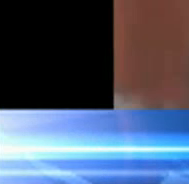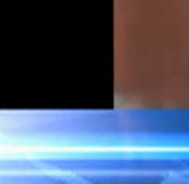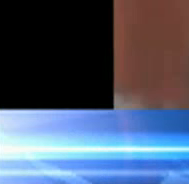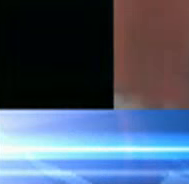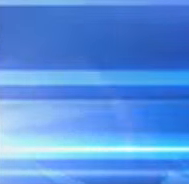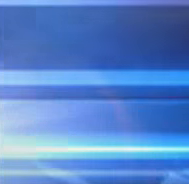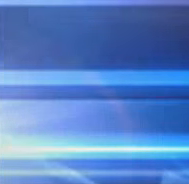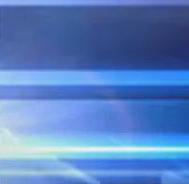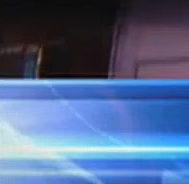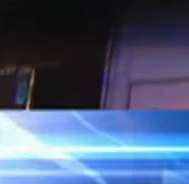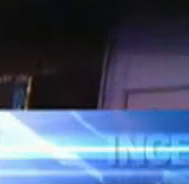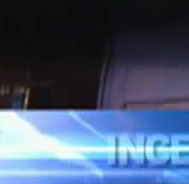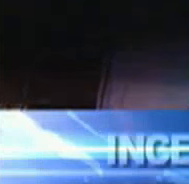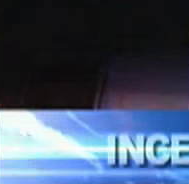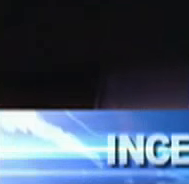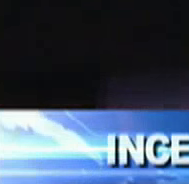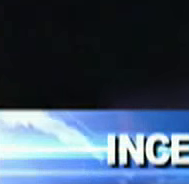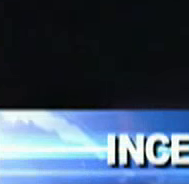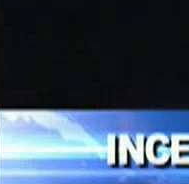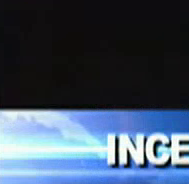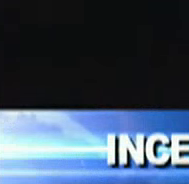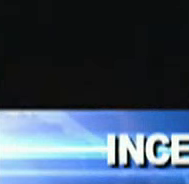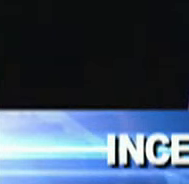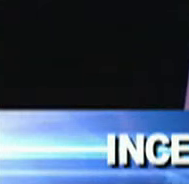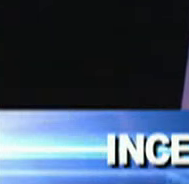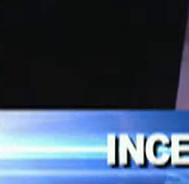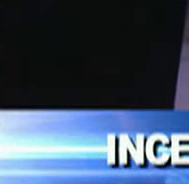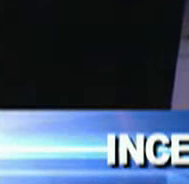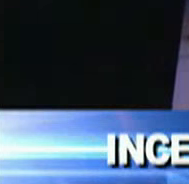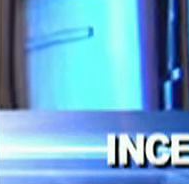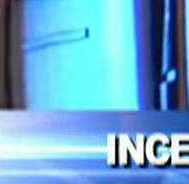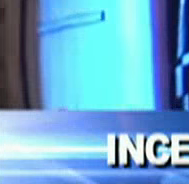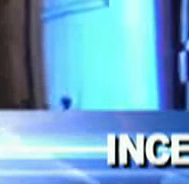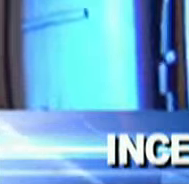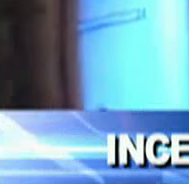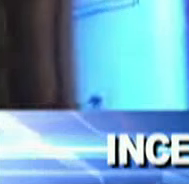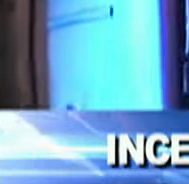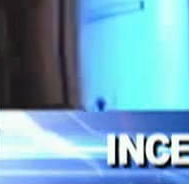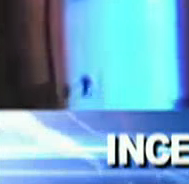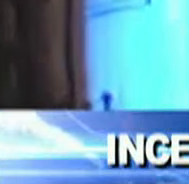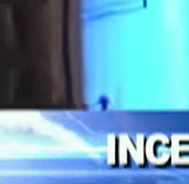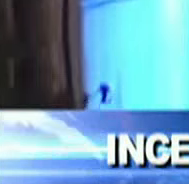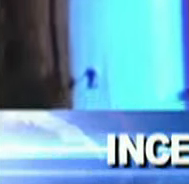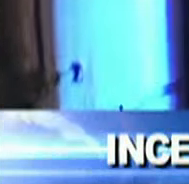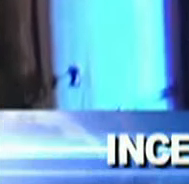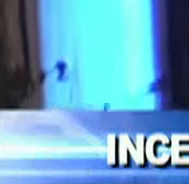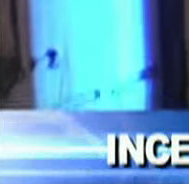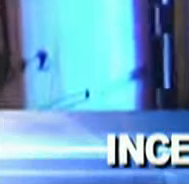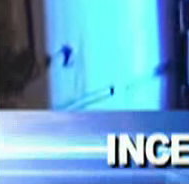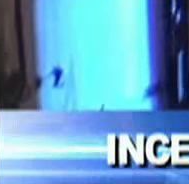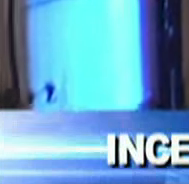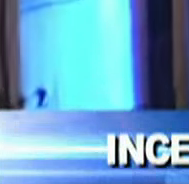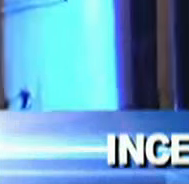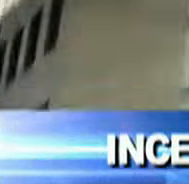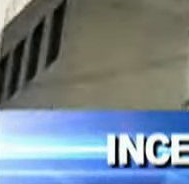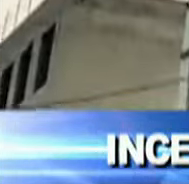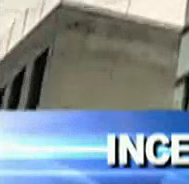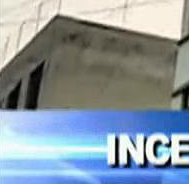Te la lanzo nomás contigo. Incendio en el centro de Guayaquil. Entérese cuántas personas murieron